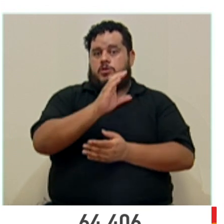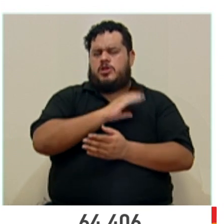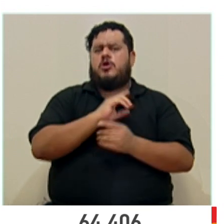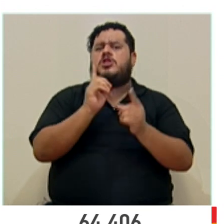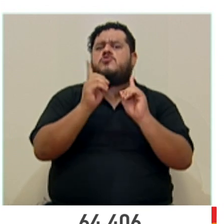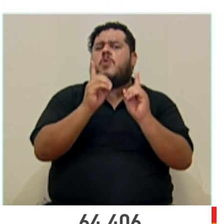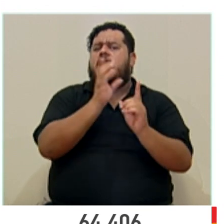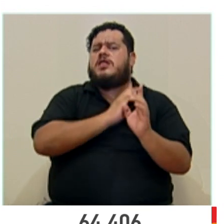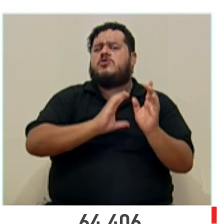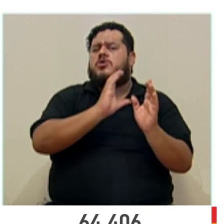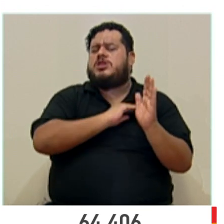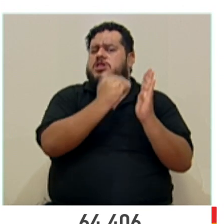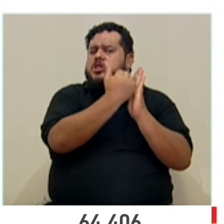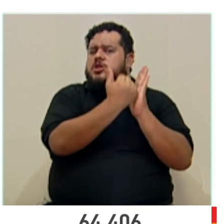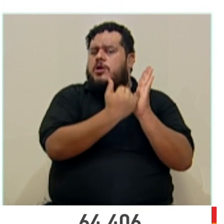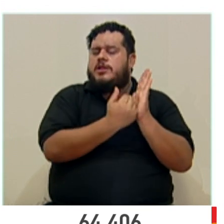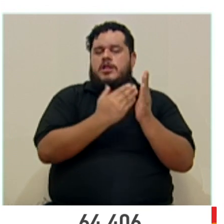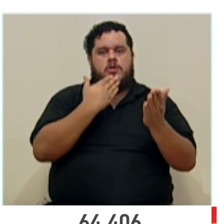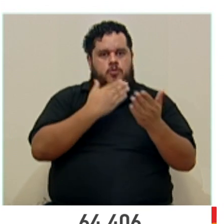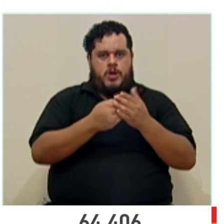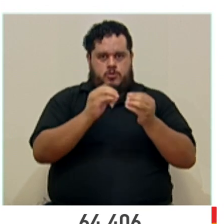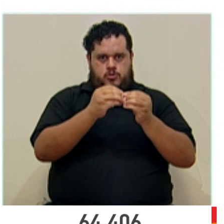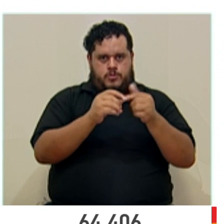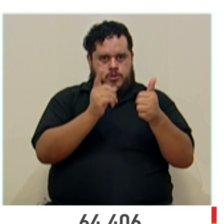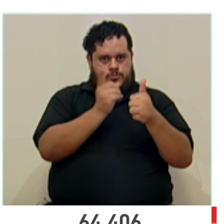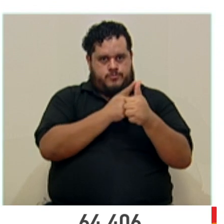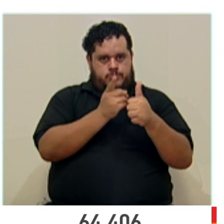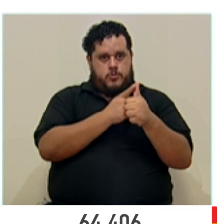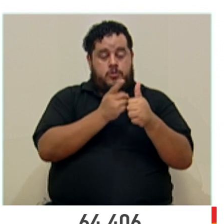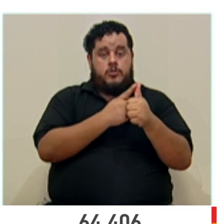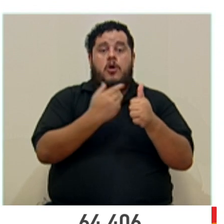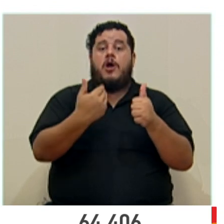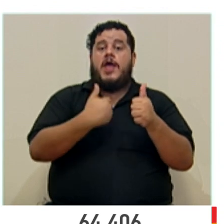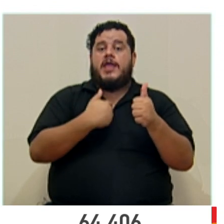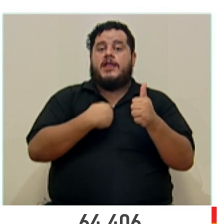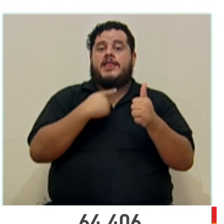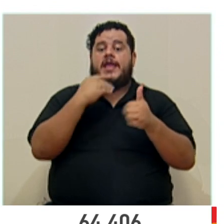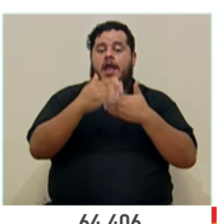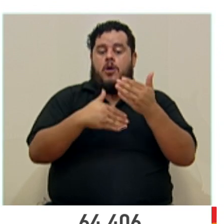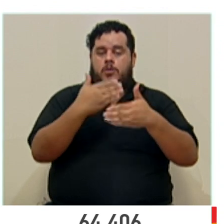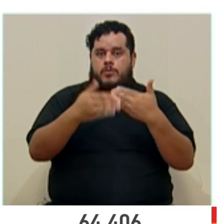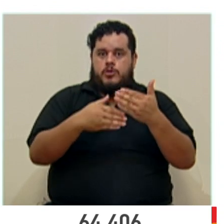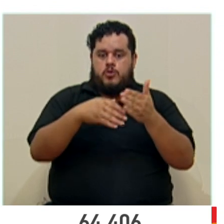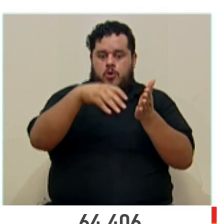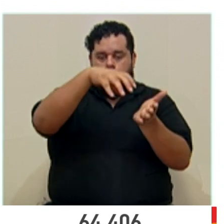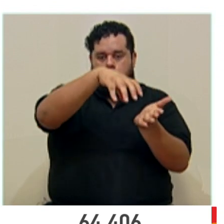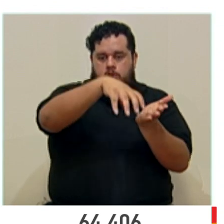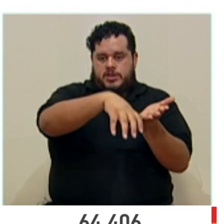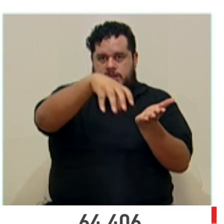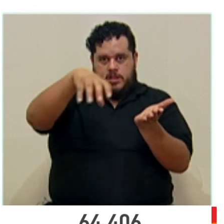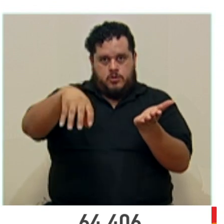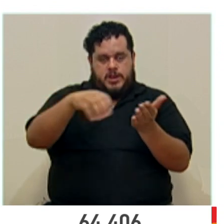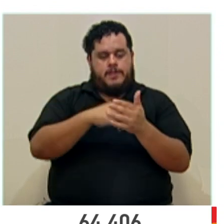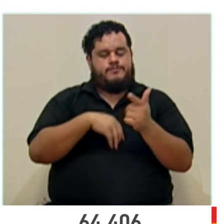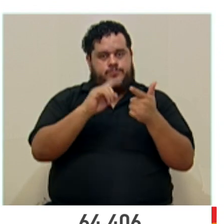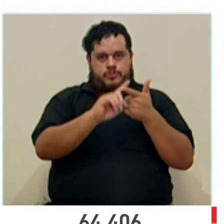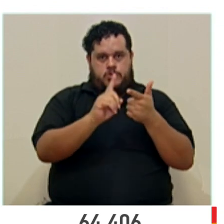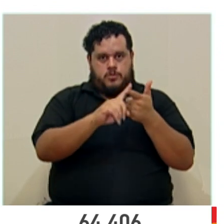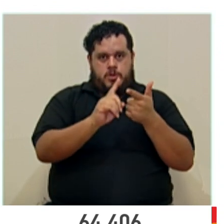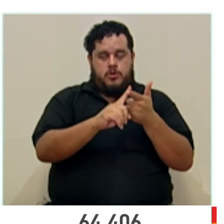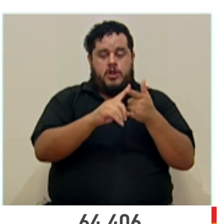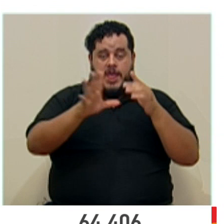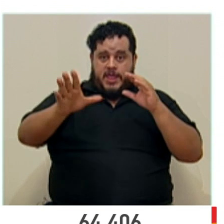condiciones. ¿Cuáles? Las condiciones son, número 1, que tenga un protocolo sectorial. Número 2, que